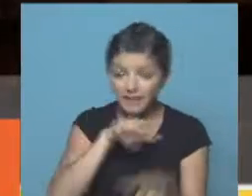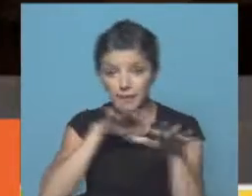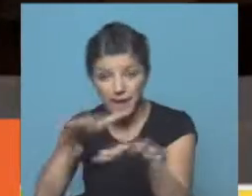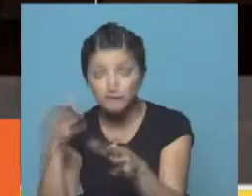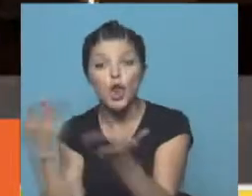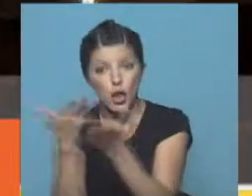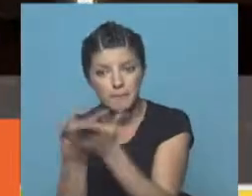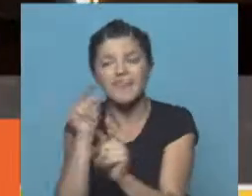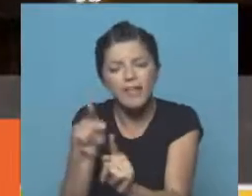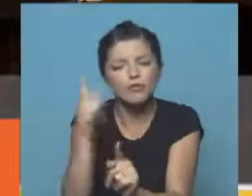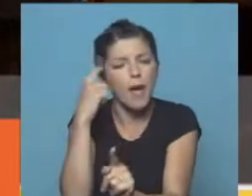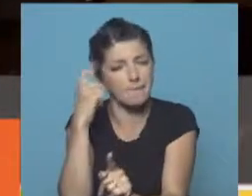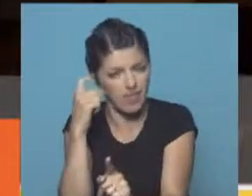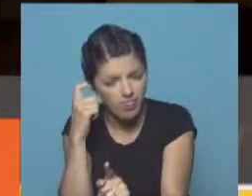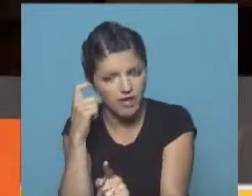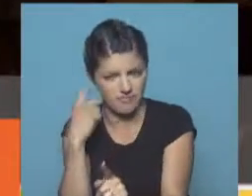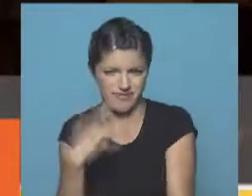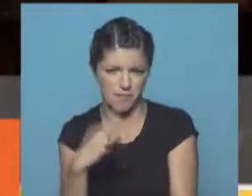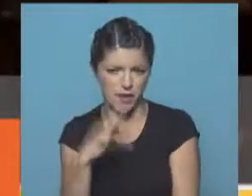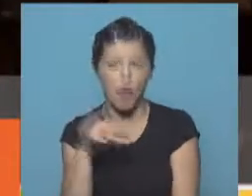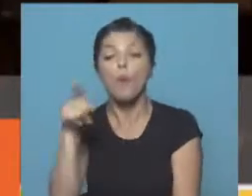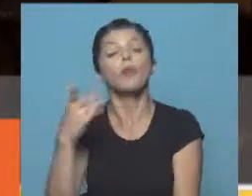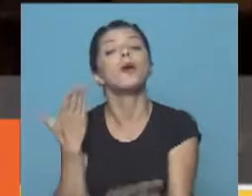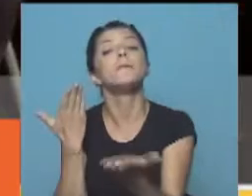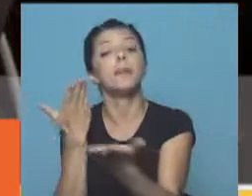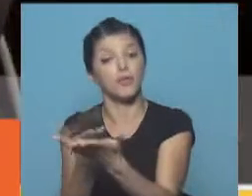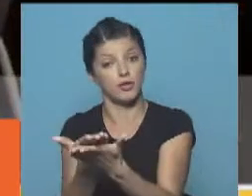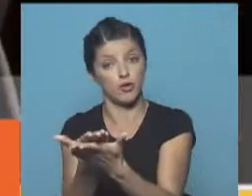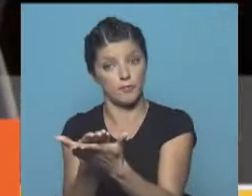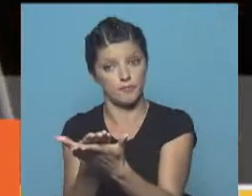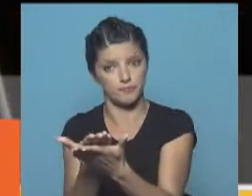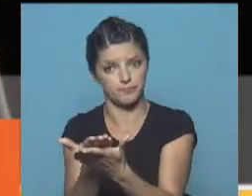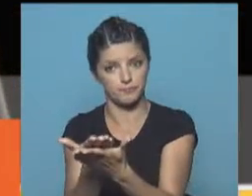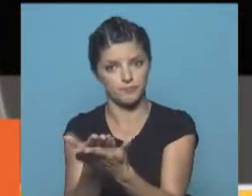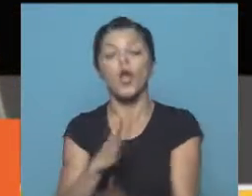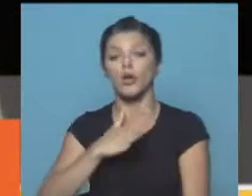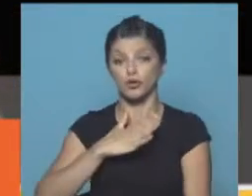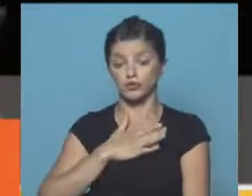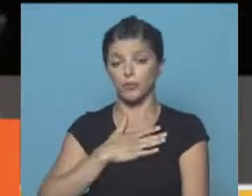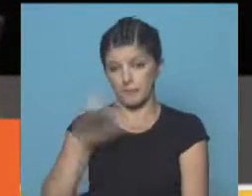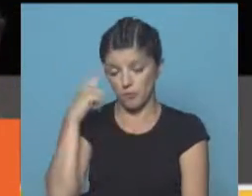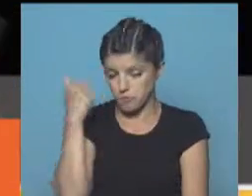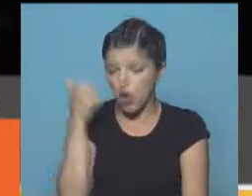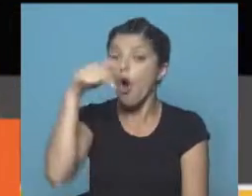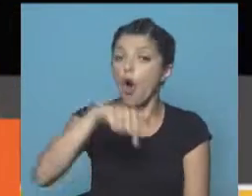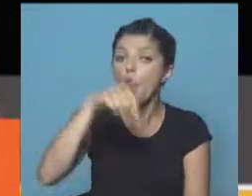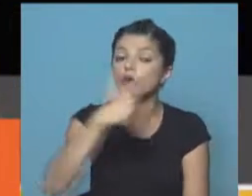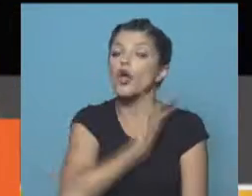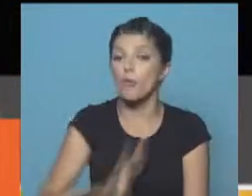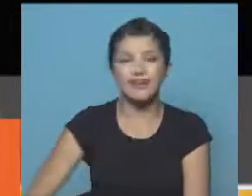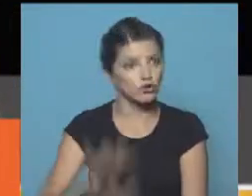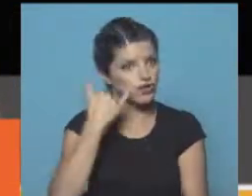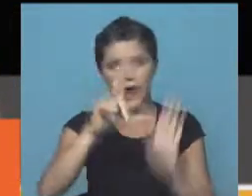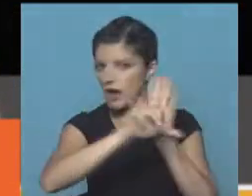reclamo muy equilibrado. Es un reclamo, nosotros creemos en la dirección correcta. Hoy el gobierno ya ha enviado varias